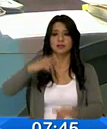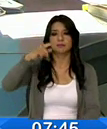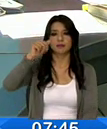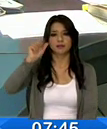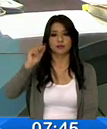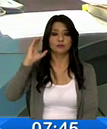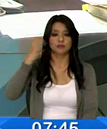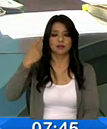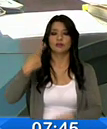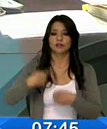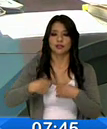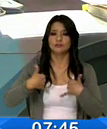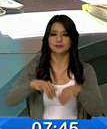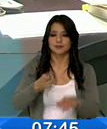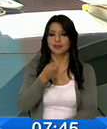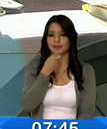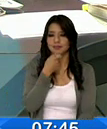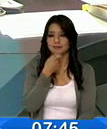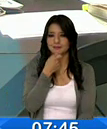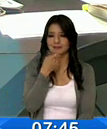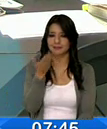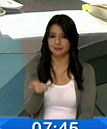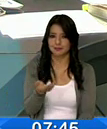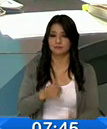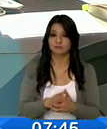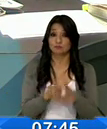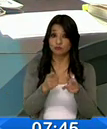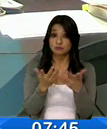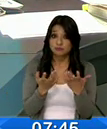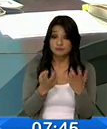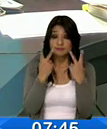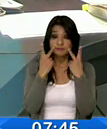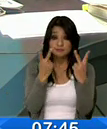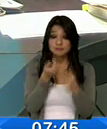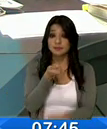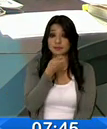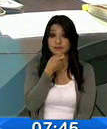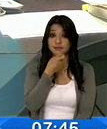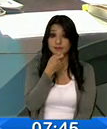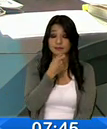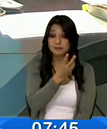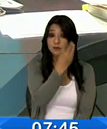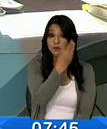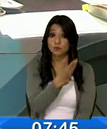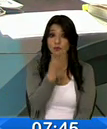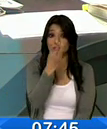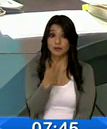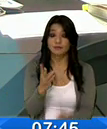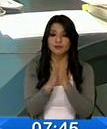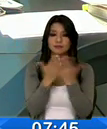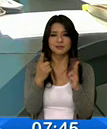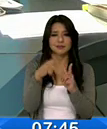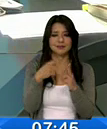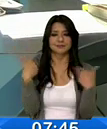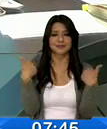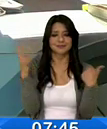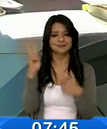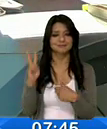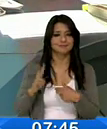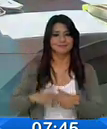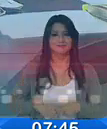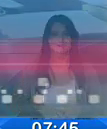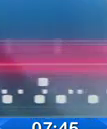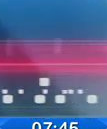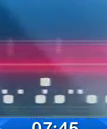y Radio Quito, con este diálogo y quienes deseen las entrevistas en la página web del Comercio. Un feliz viernes.